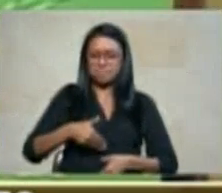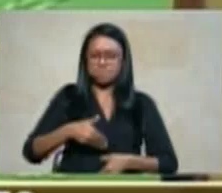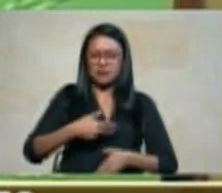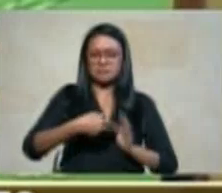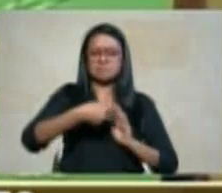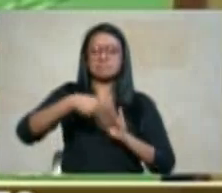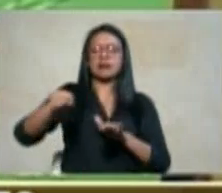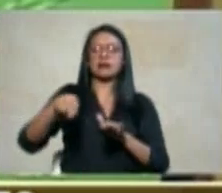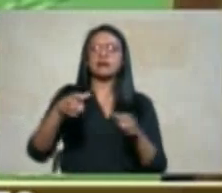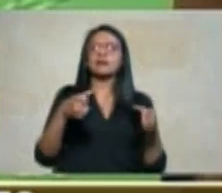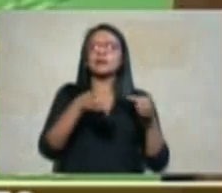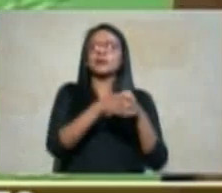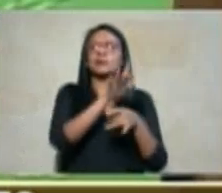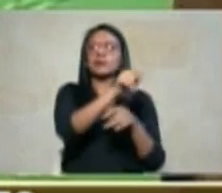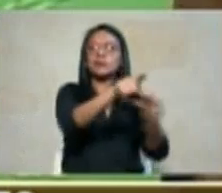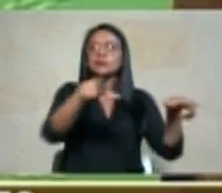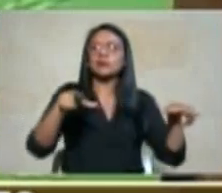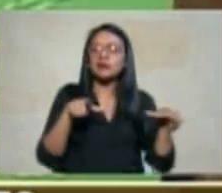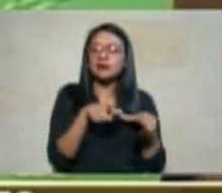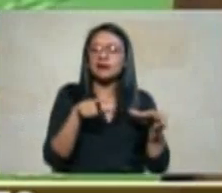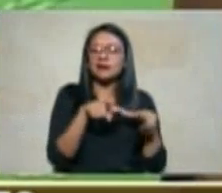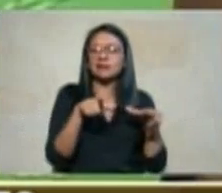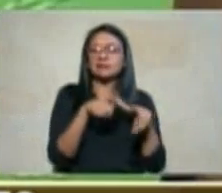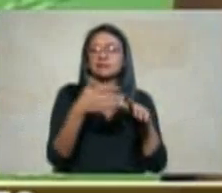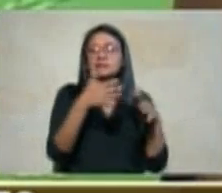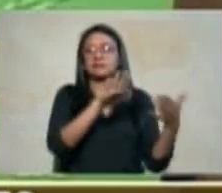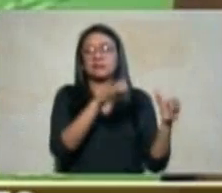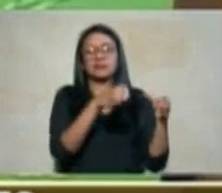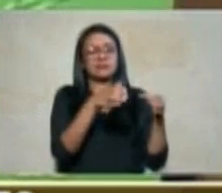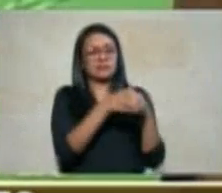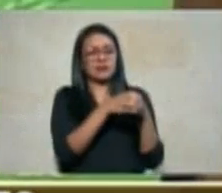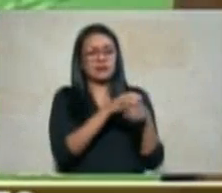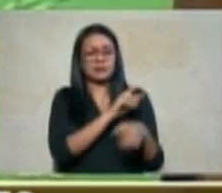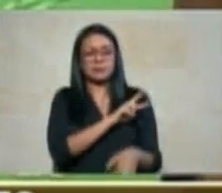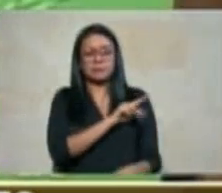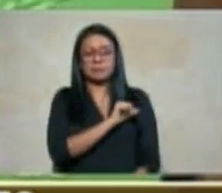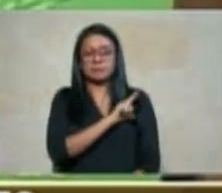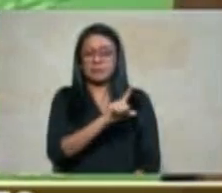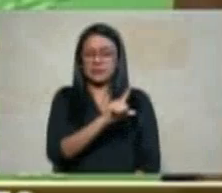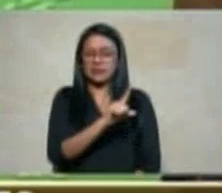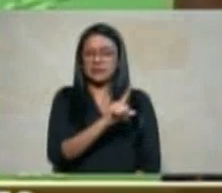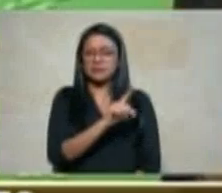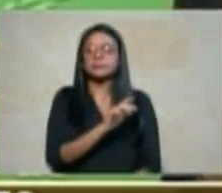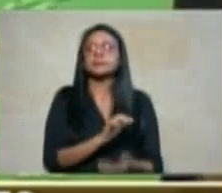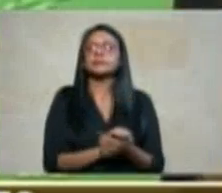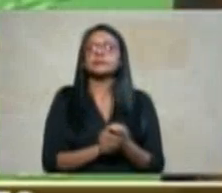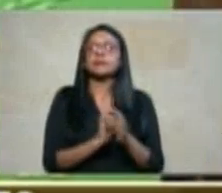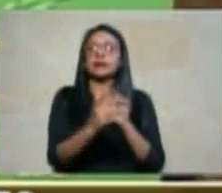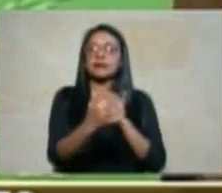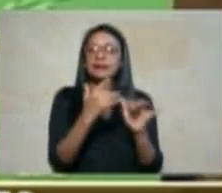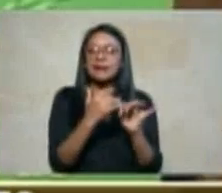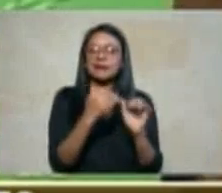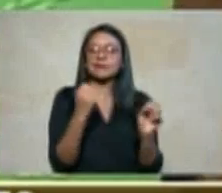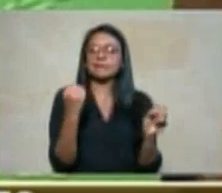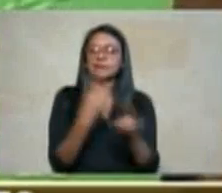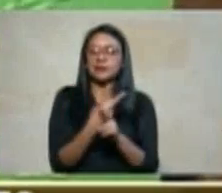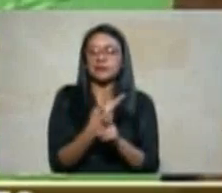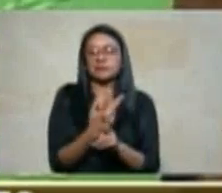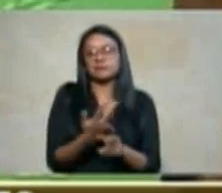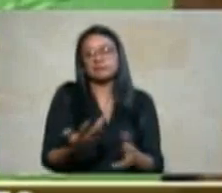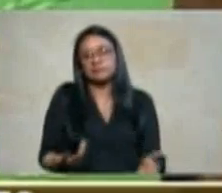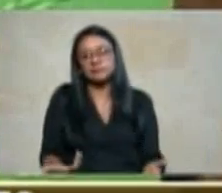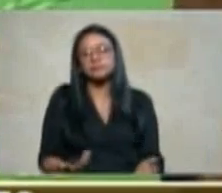los conservadores de por allá, de la zona entre el Valle y el Quindío, en la guerra y en la violencia. Pues